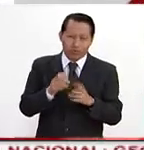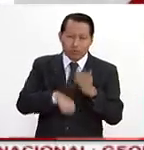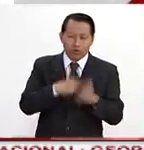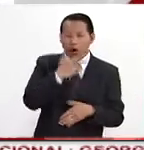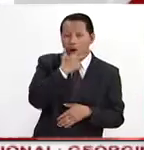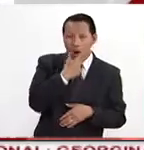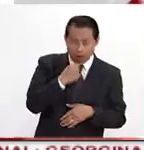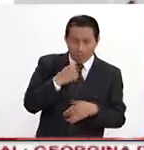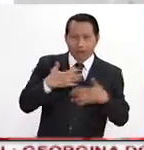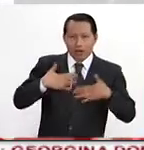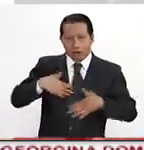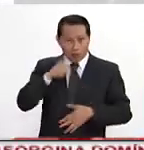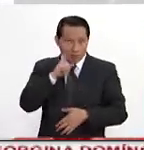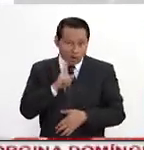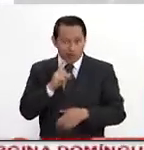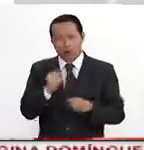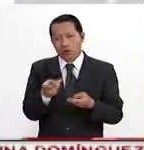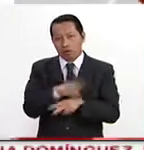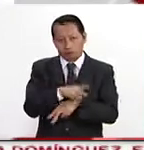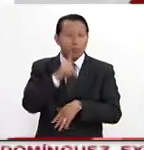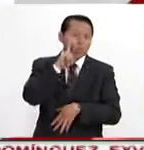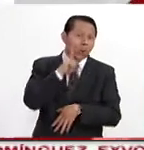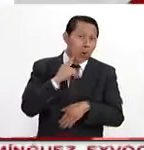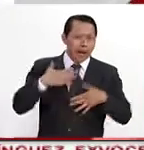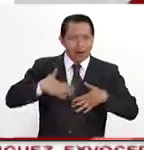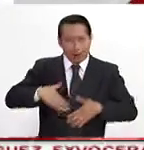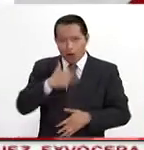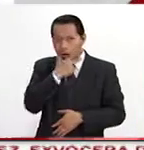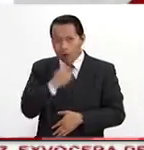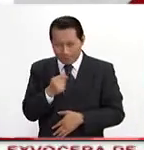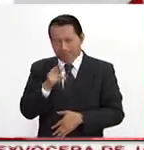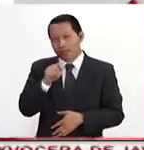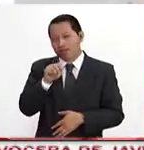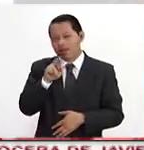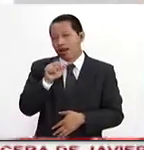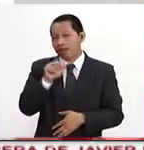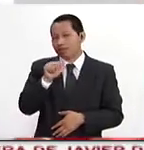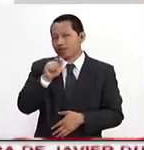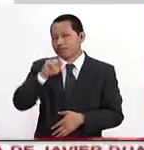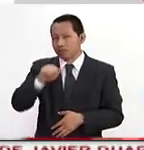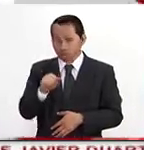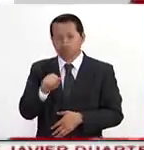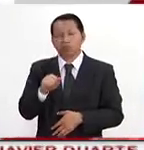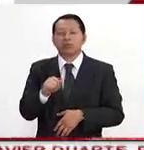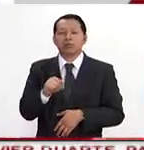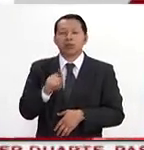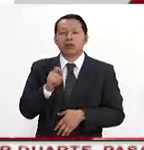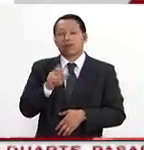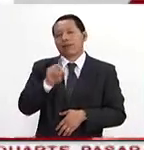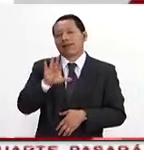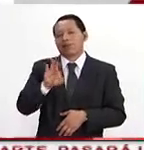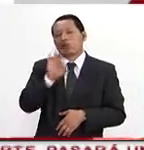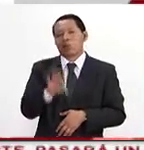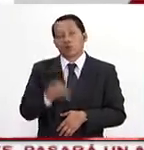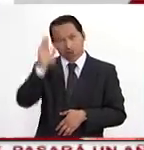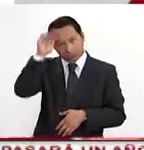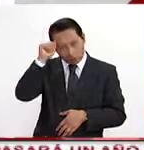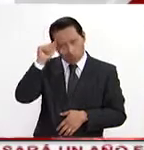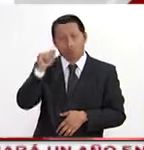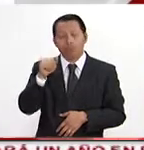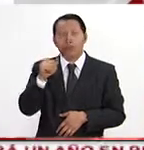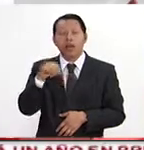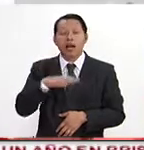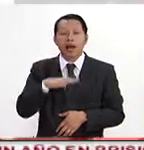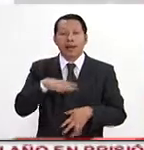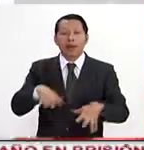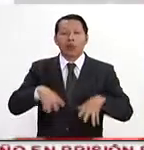hombres que se vistan mujer o mujeres que se vistan de hombre de trasvestis las solamente 35 por ciento esté de acuerdo la